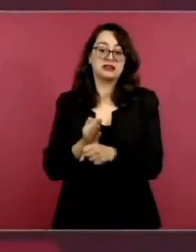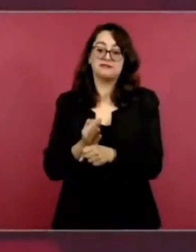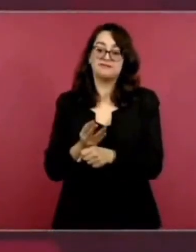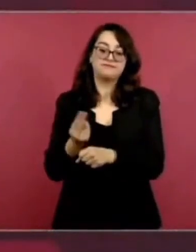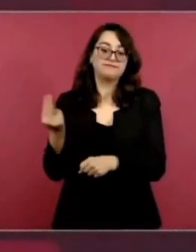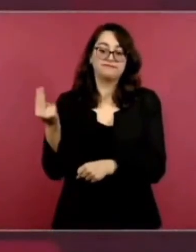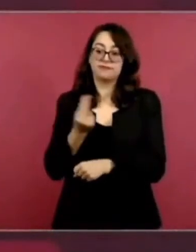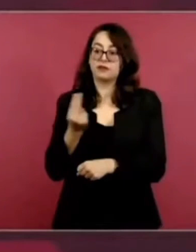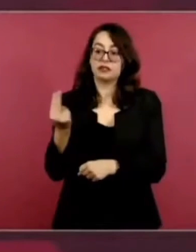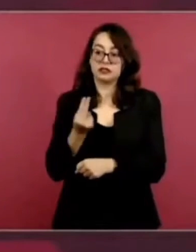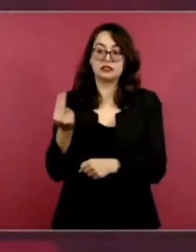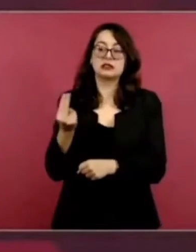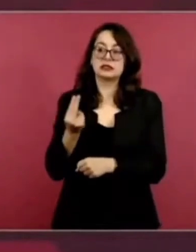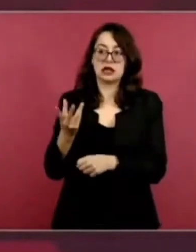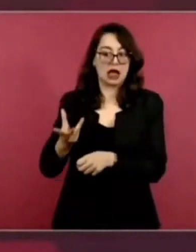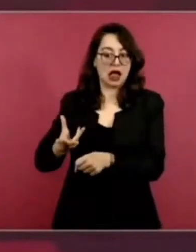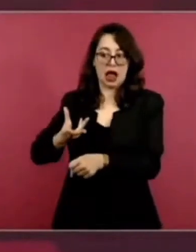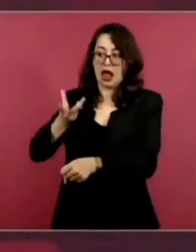es la democracia,